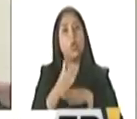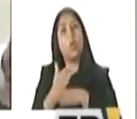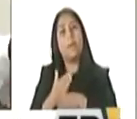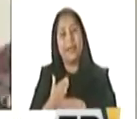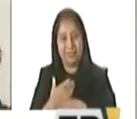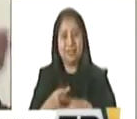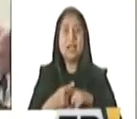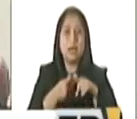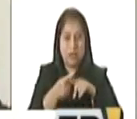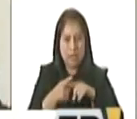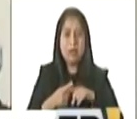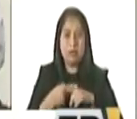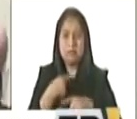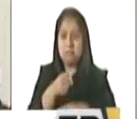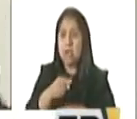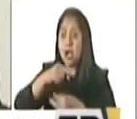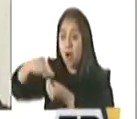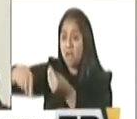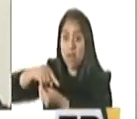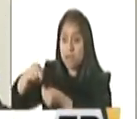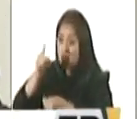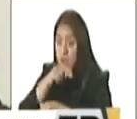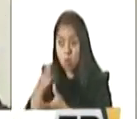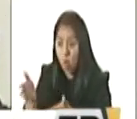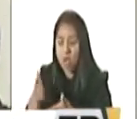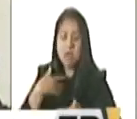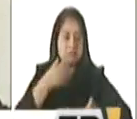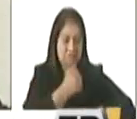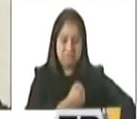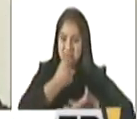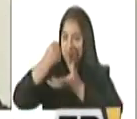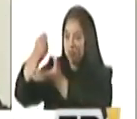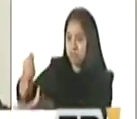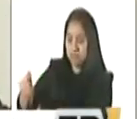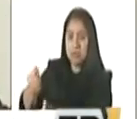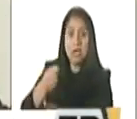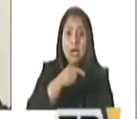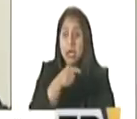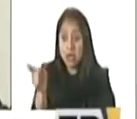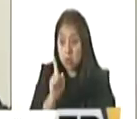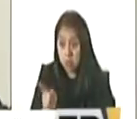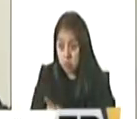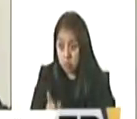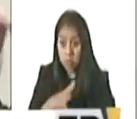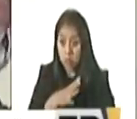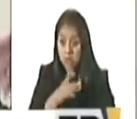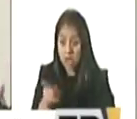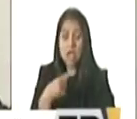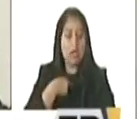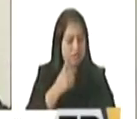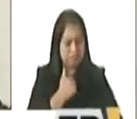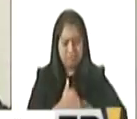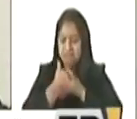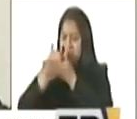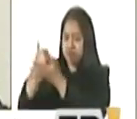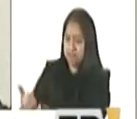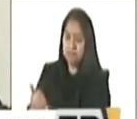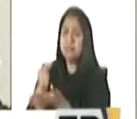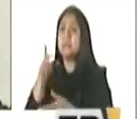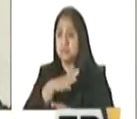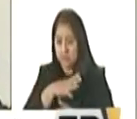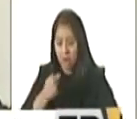Compartamos, adoptemos a una familia que no tiene. Adoptemos a una familia que no tiene lo necesario y ayudémosla a que